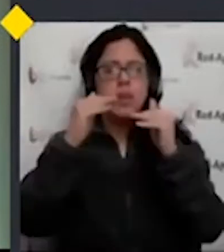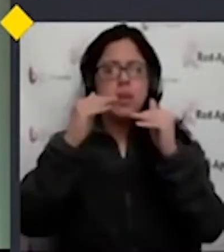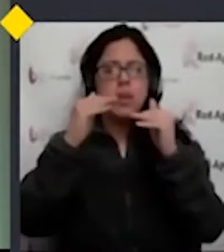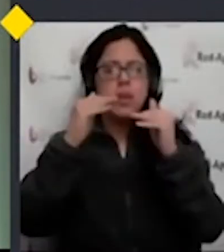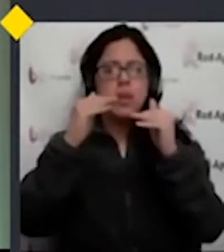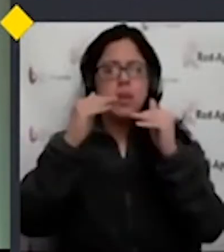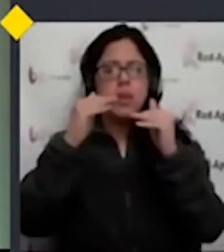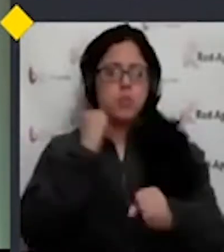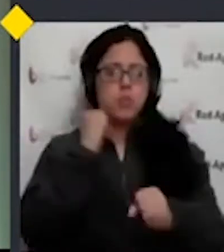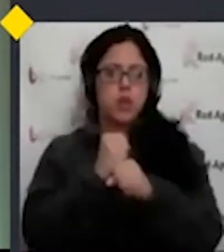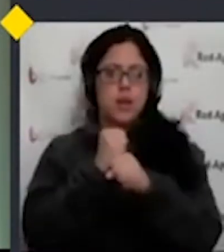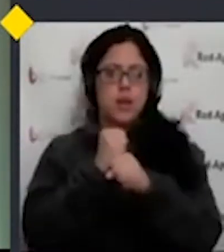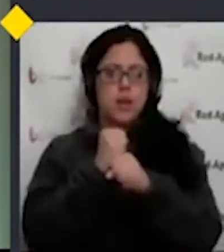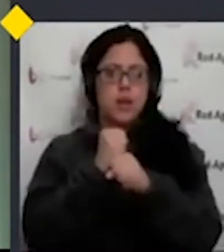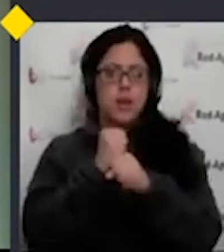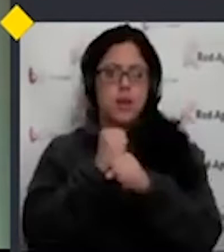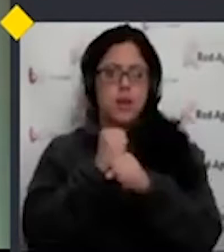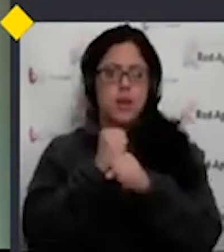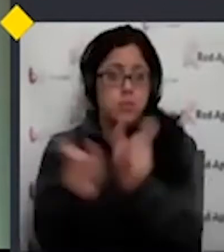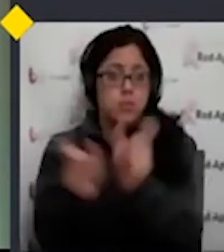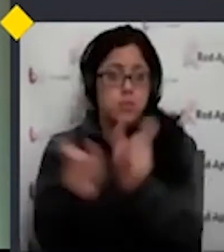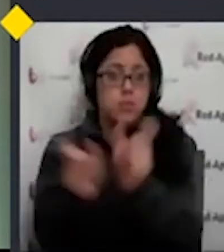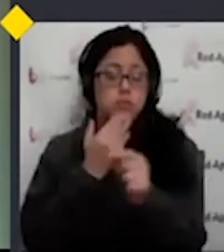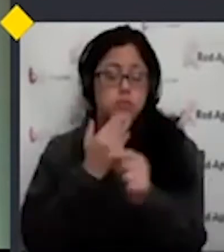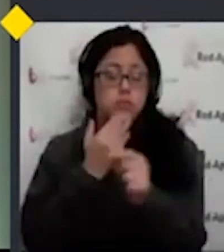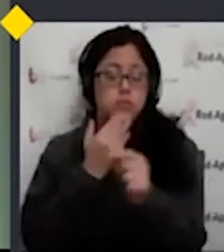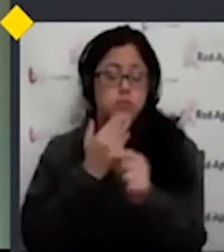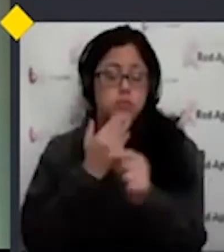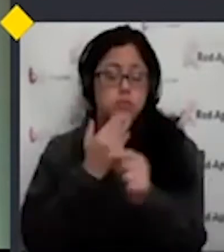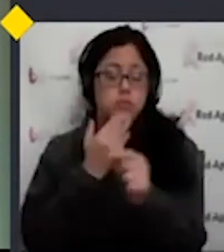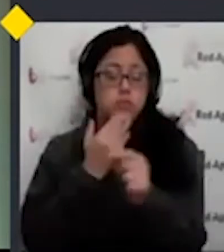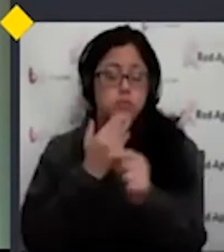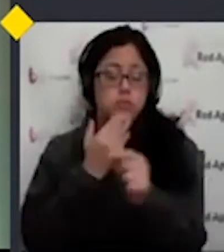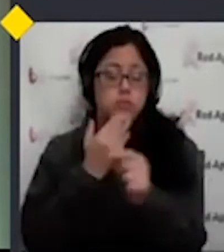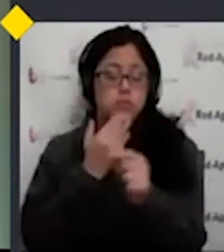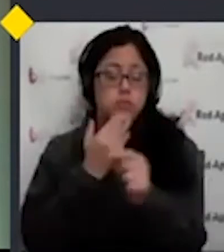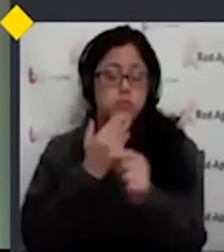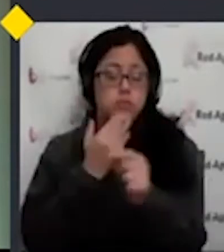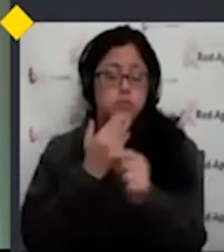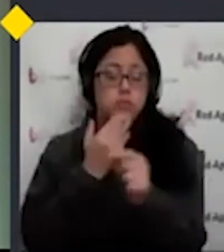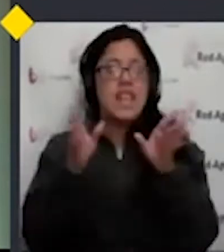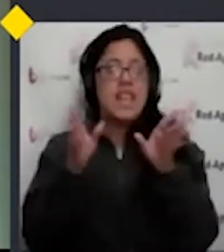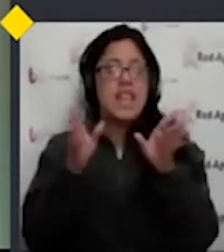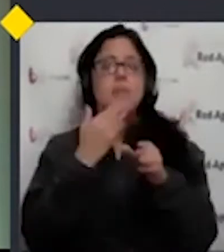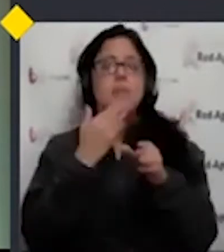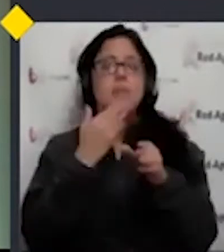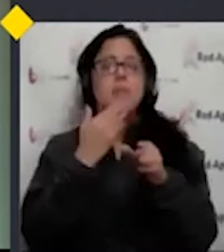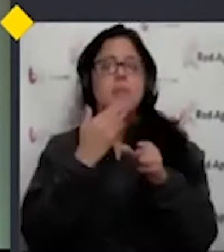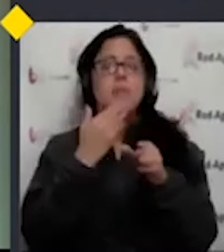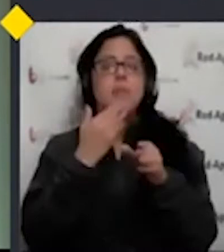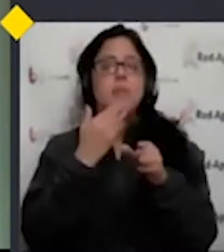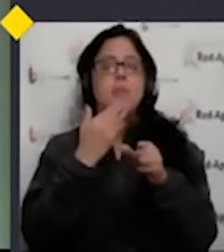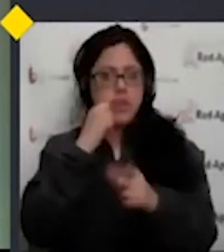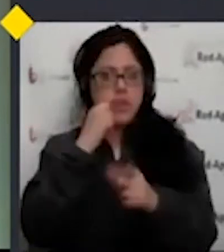laboral, social. Y esto también es un contexto nuevo para la diversidad e inclusión. Un contexto donde debe encontrar su rol y